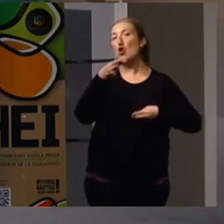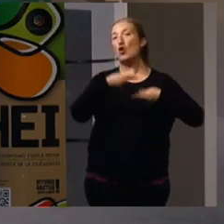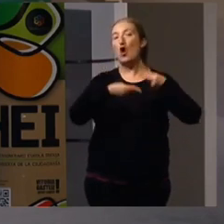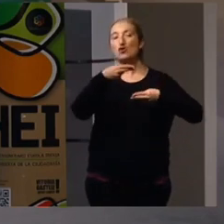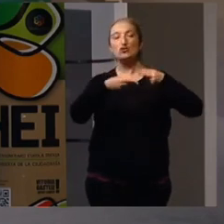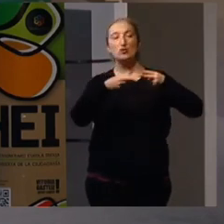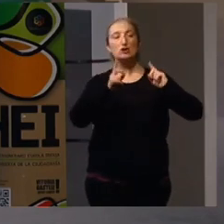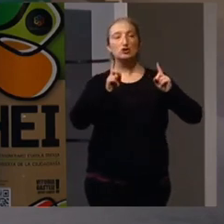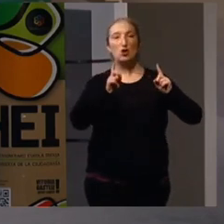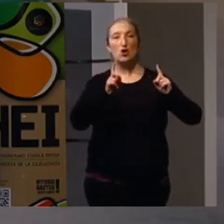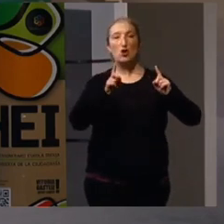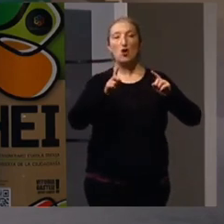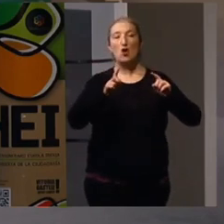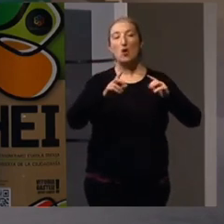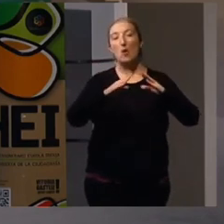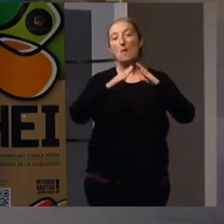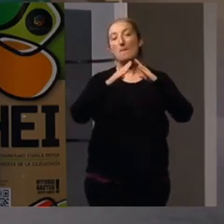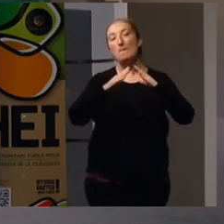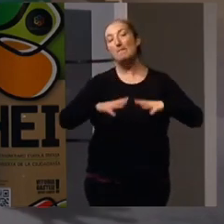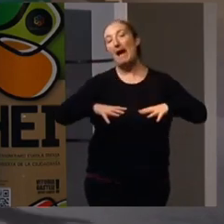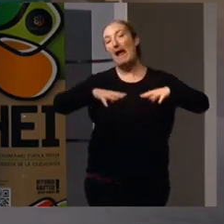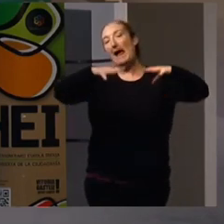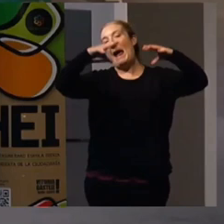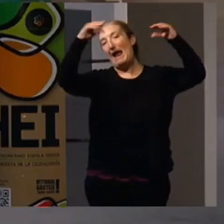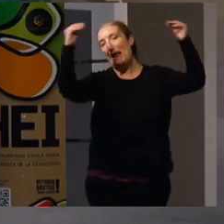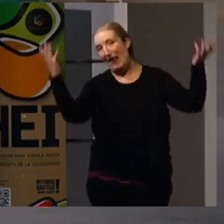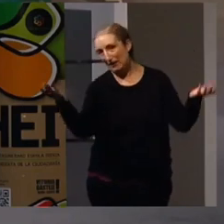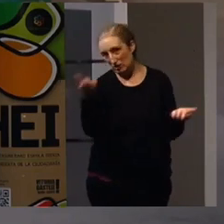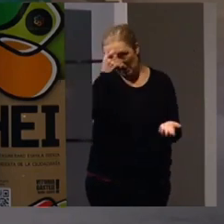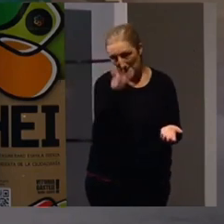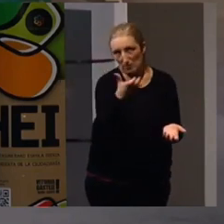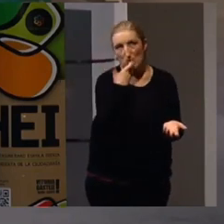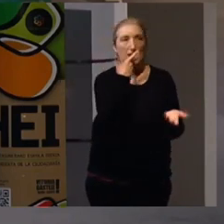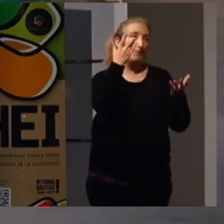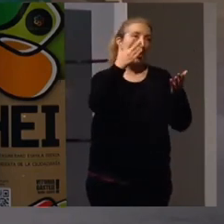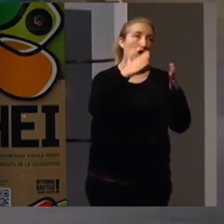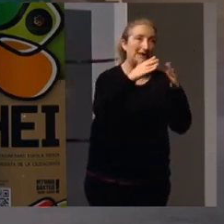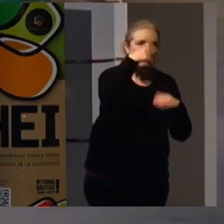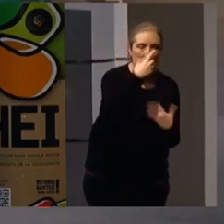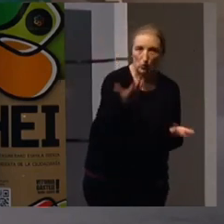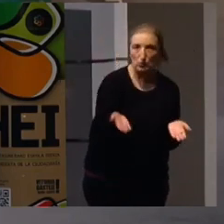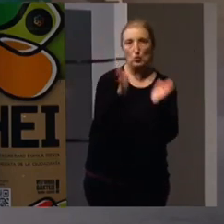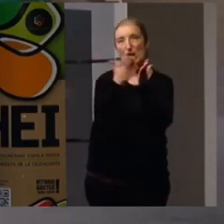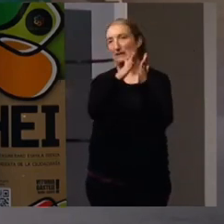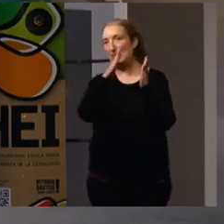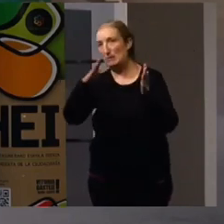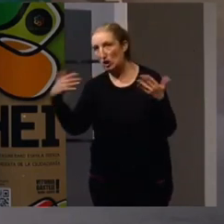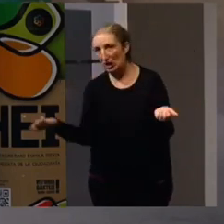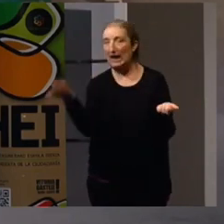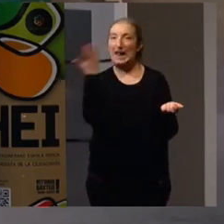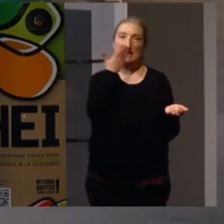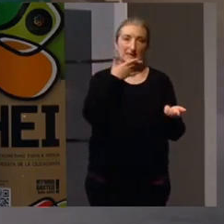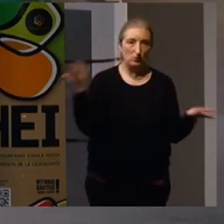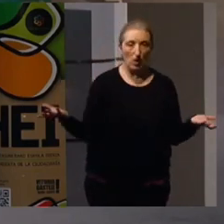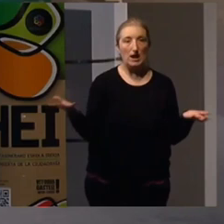construir estos, ¿no?, esto que se llaman los palacios para el pueblo, ¿no?, estas las bibliotecas municipales, las casas de la cultura, las escuelas, ¿no?, los lugares físicos de las escuelas